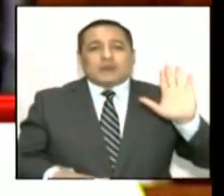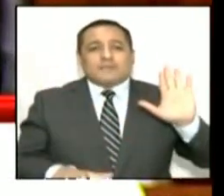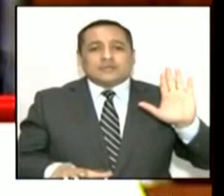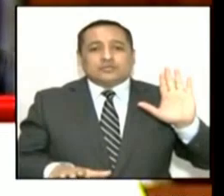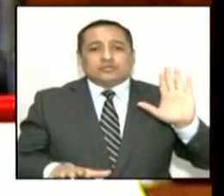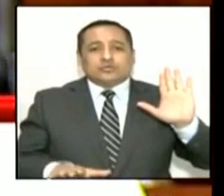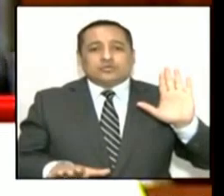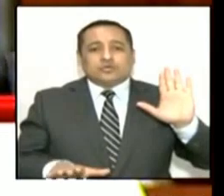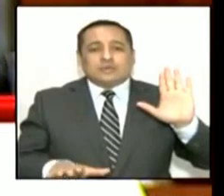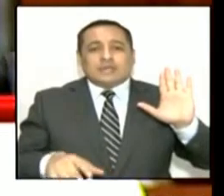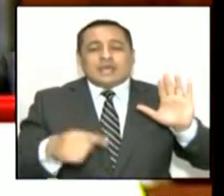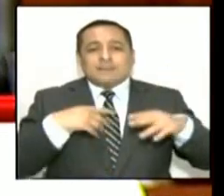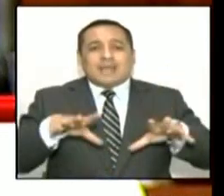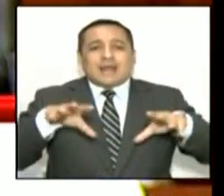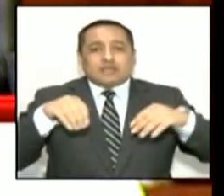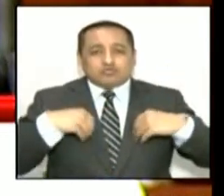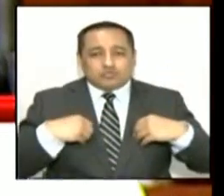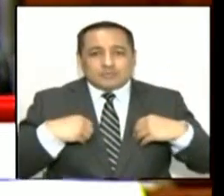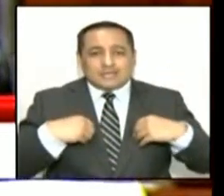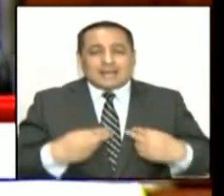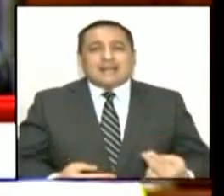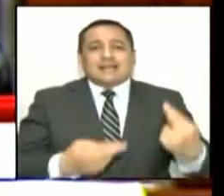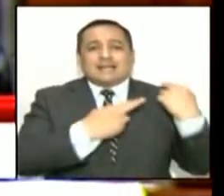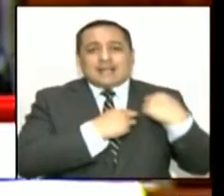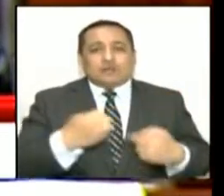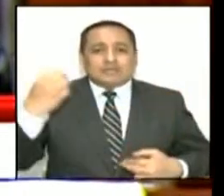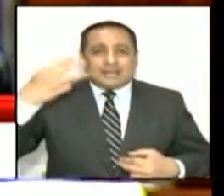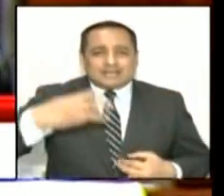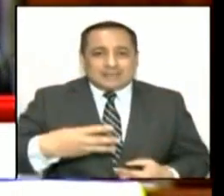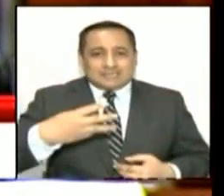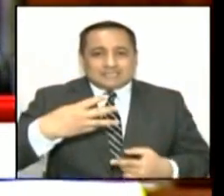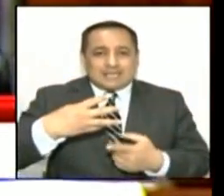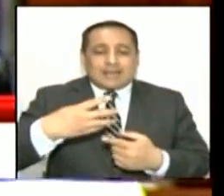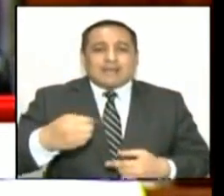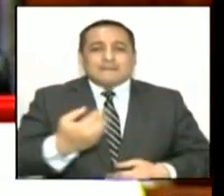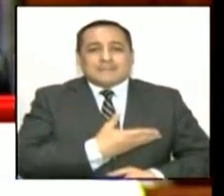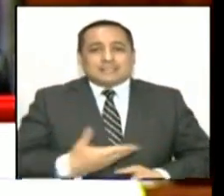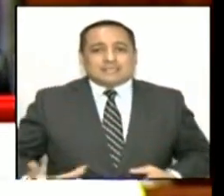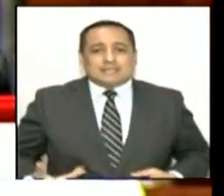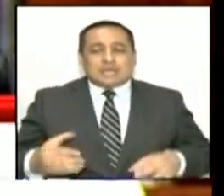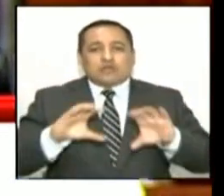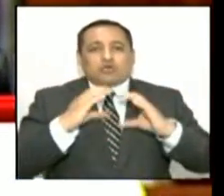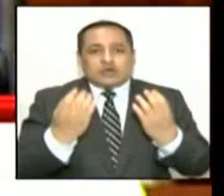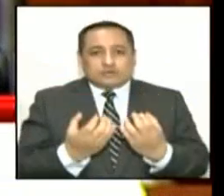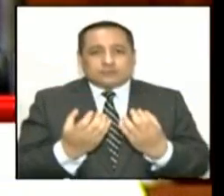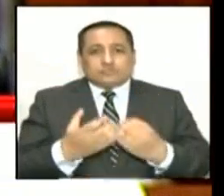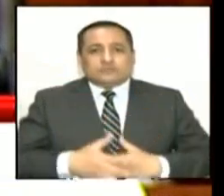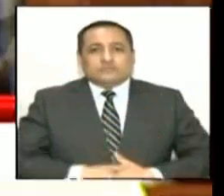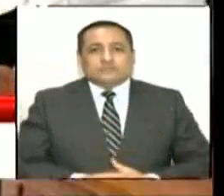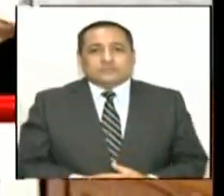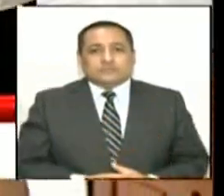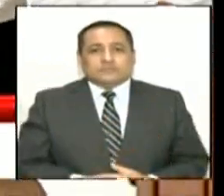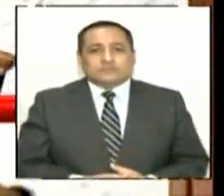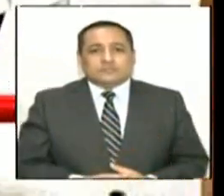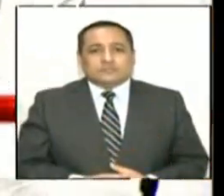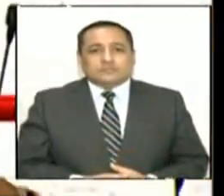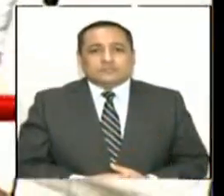de ley para asumir el cargo de tercera vicepresidente del Congreso de la República.